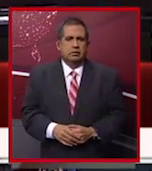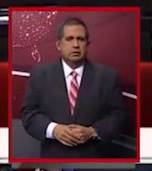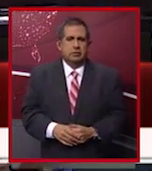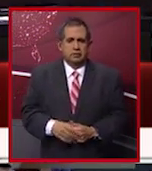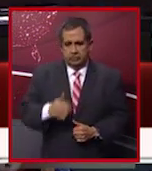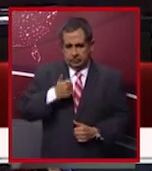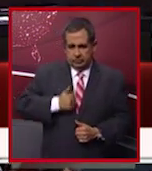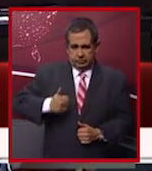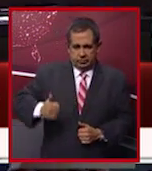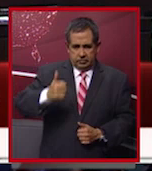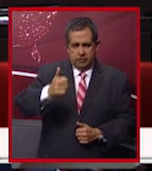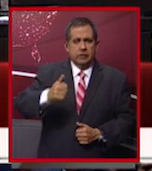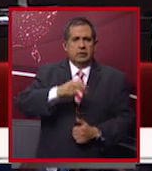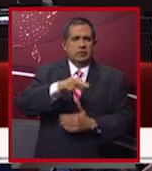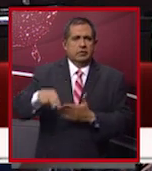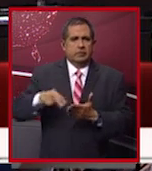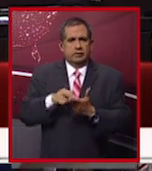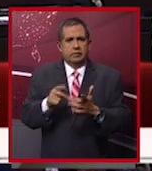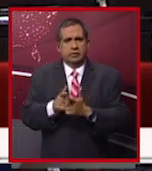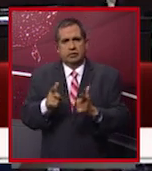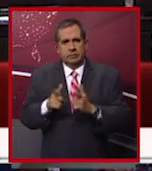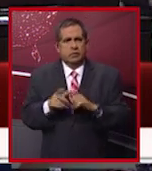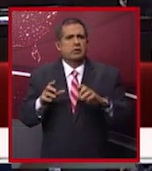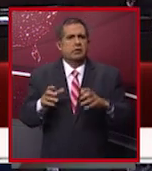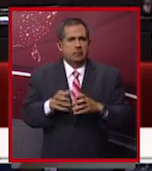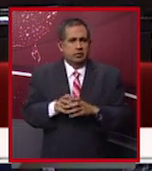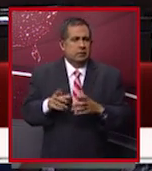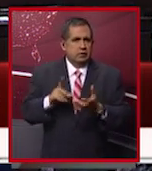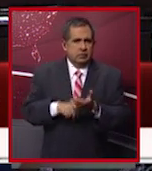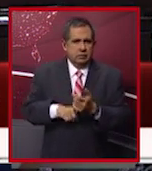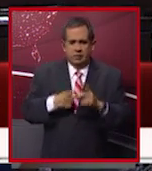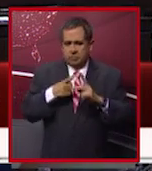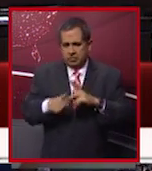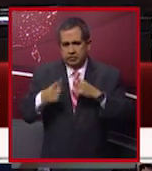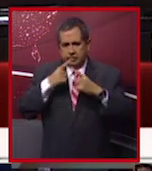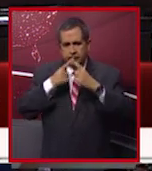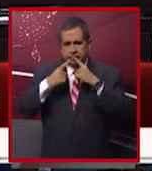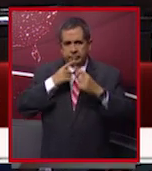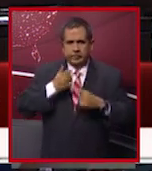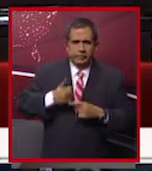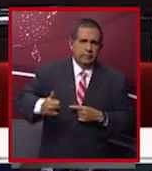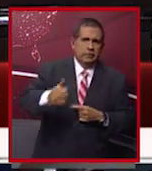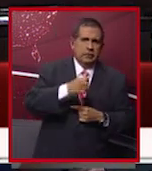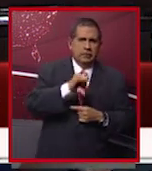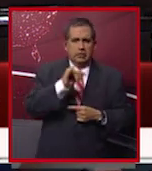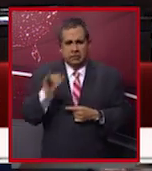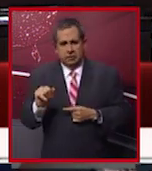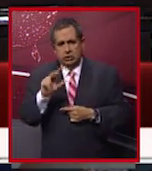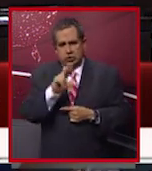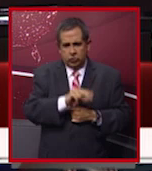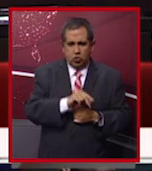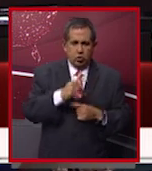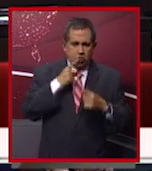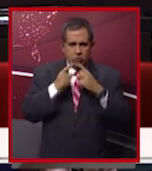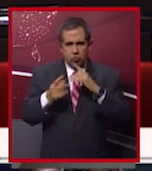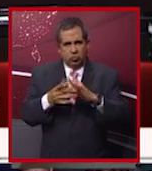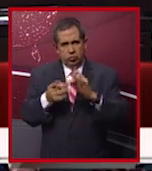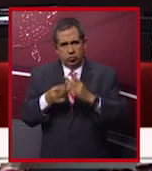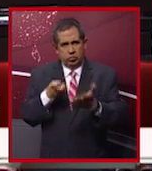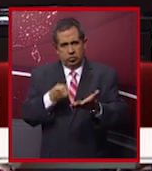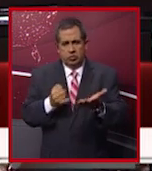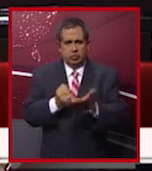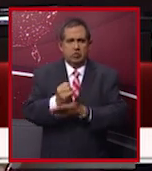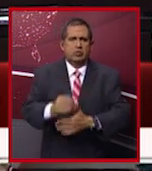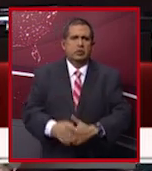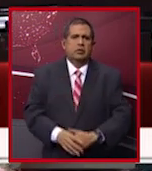Bueno, y luego de los posicionamientos de los grupos parlamentarios, inició la discusión a favor y en contra de este